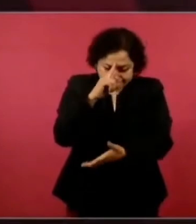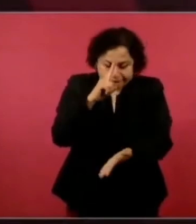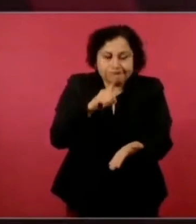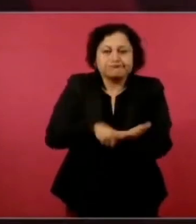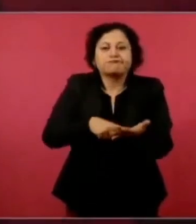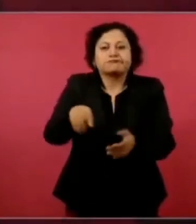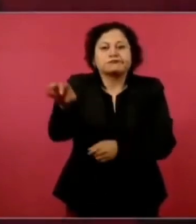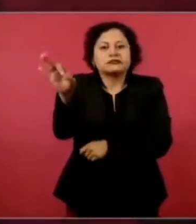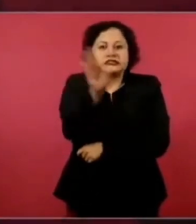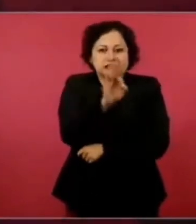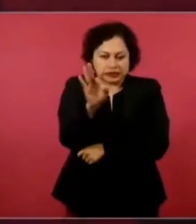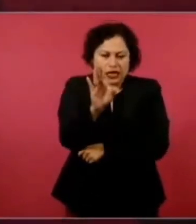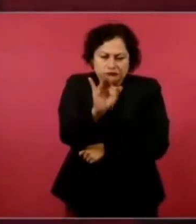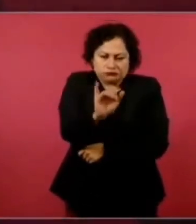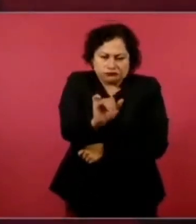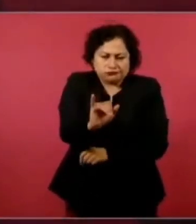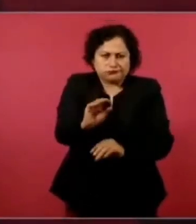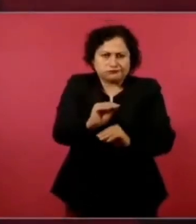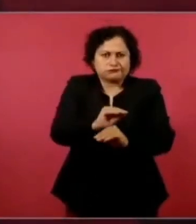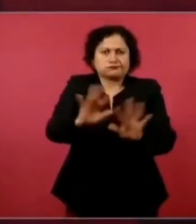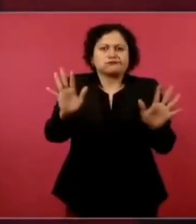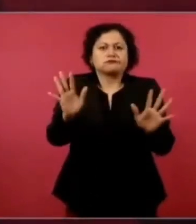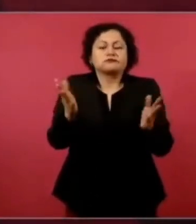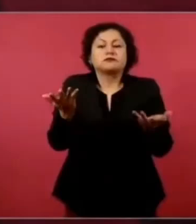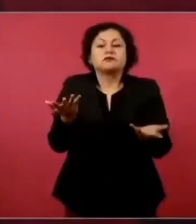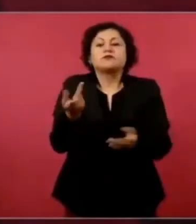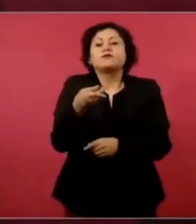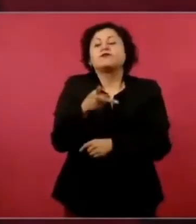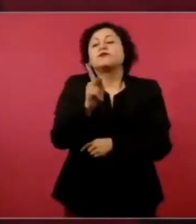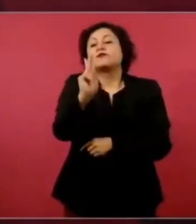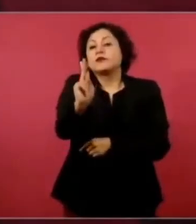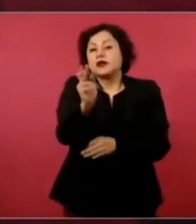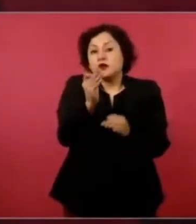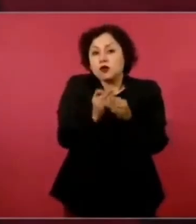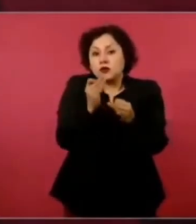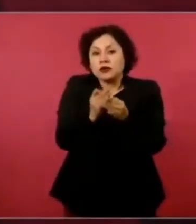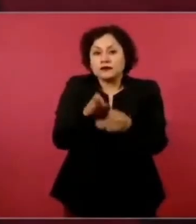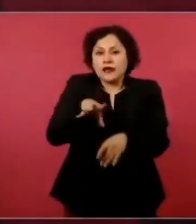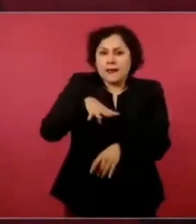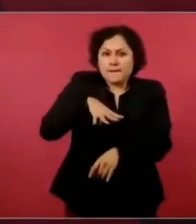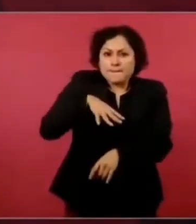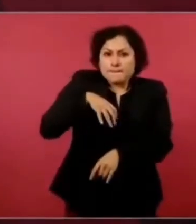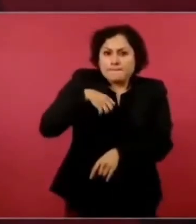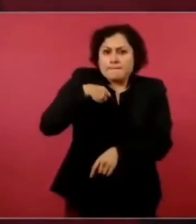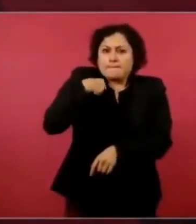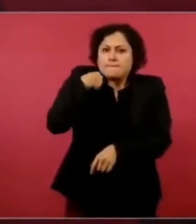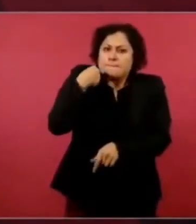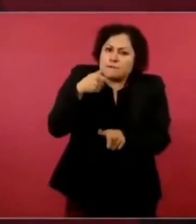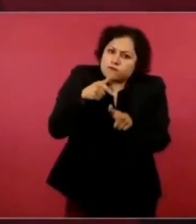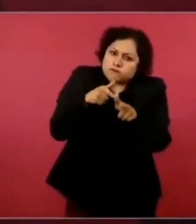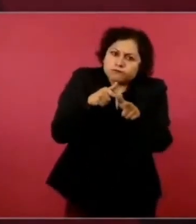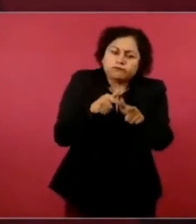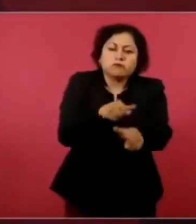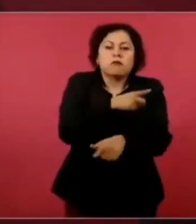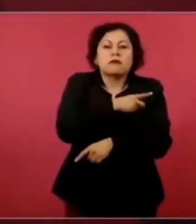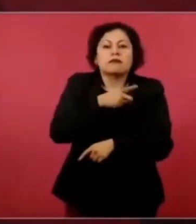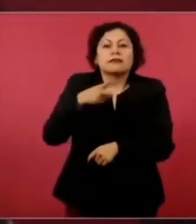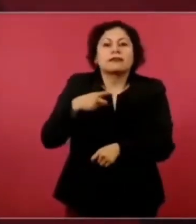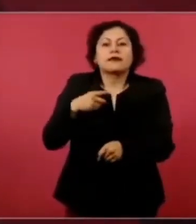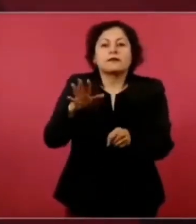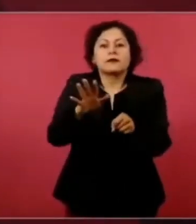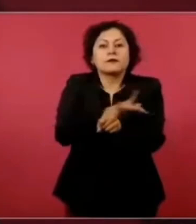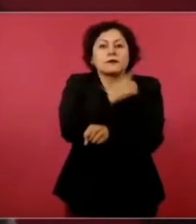La cuestión es que se persevere porque el pueblo mexicano, en su inmensa mayoría,